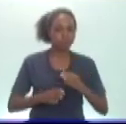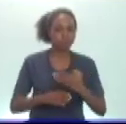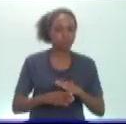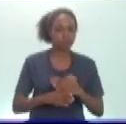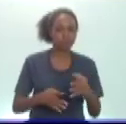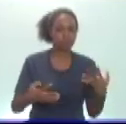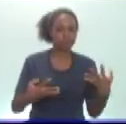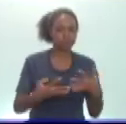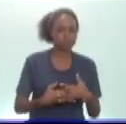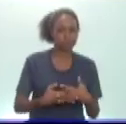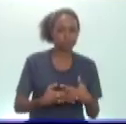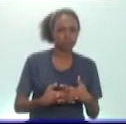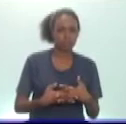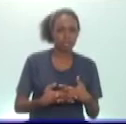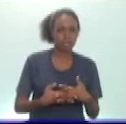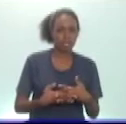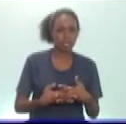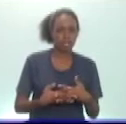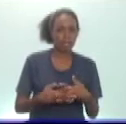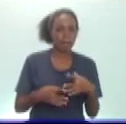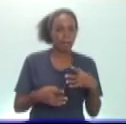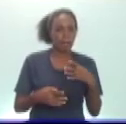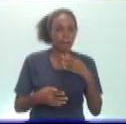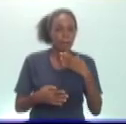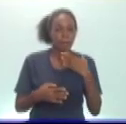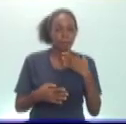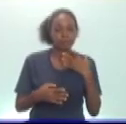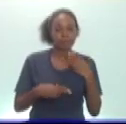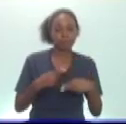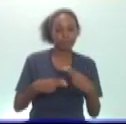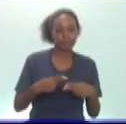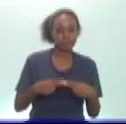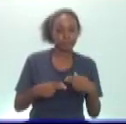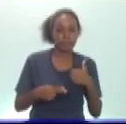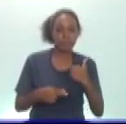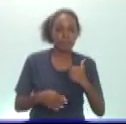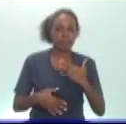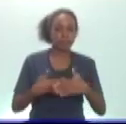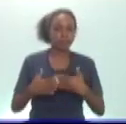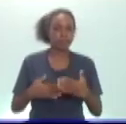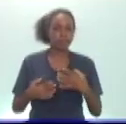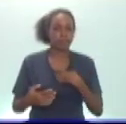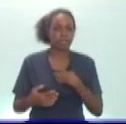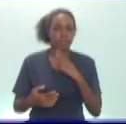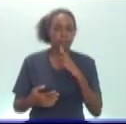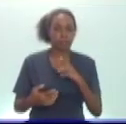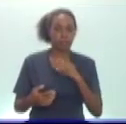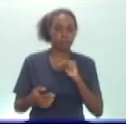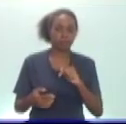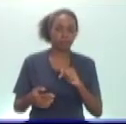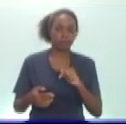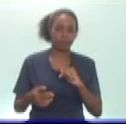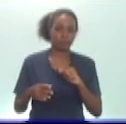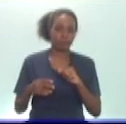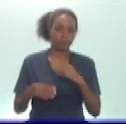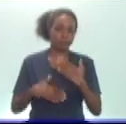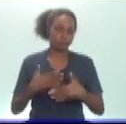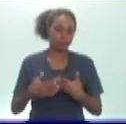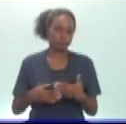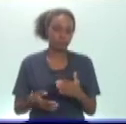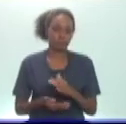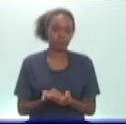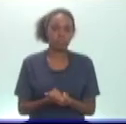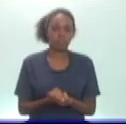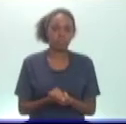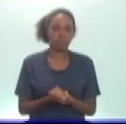relacionadas para poder resolver y llegar a la solución del problema. Y digo que están relacionadas porque